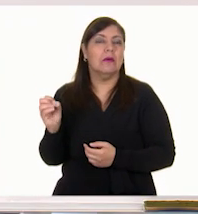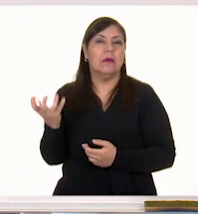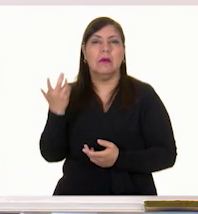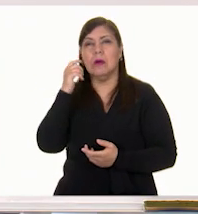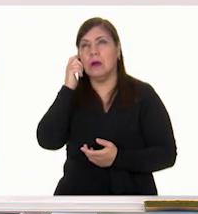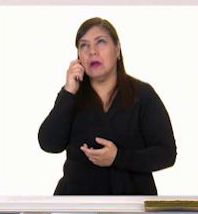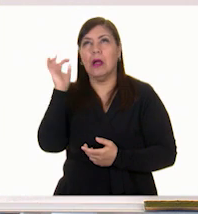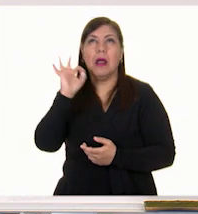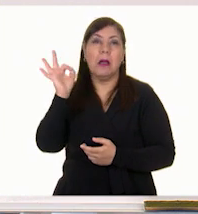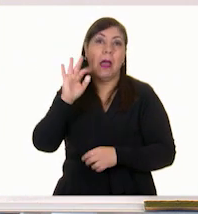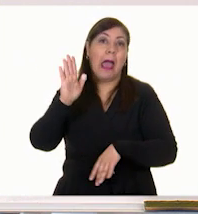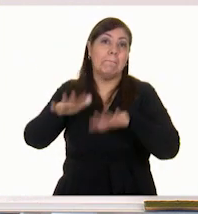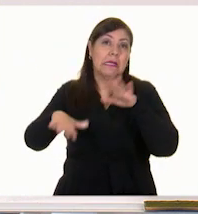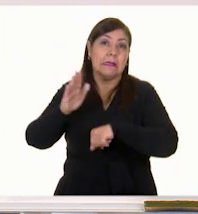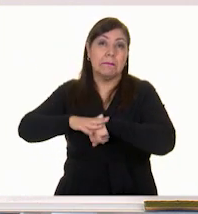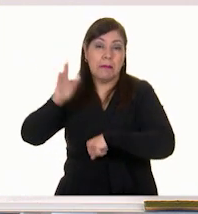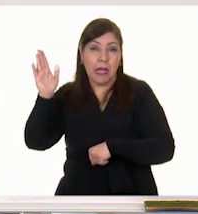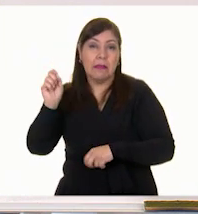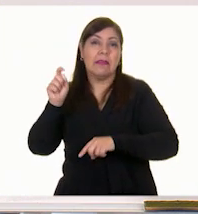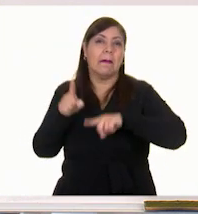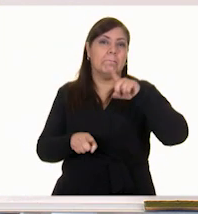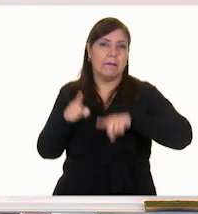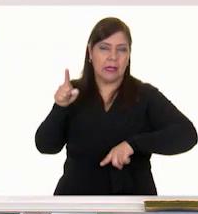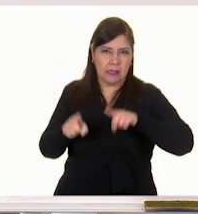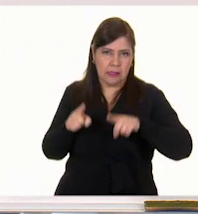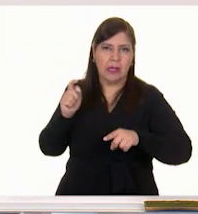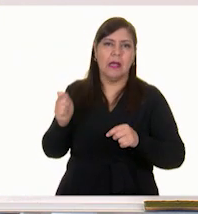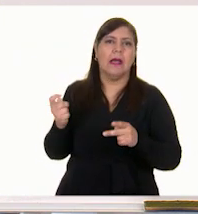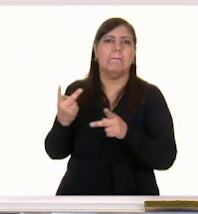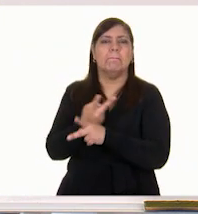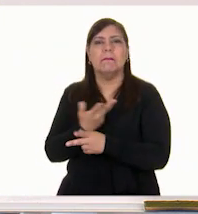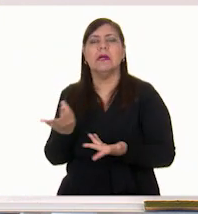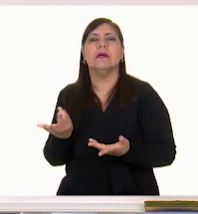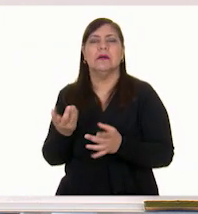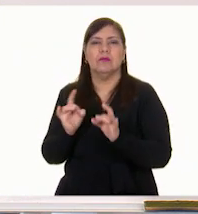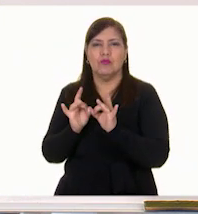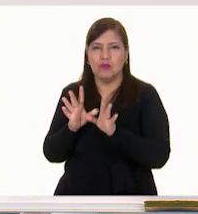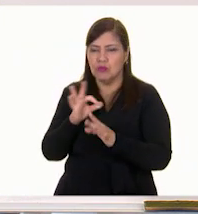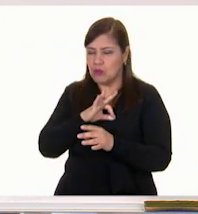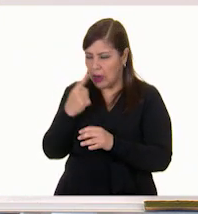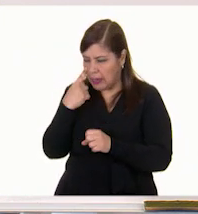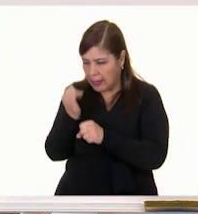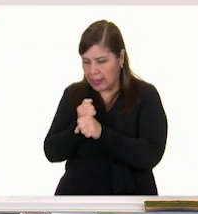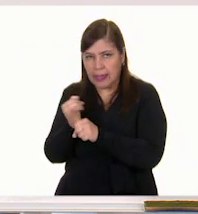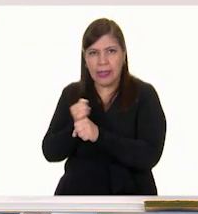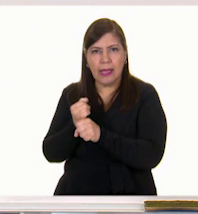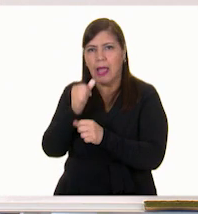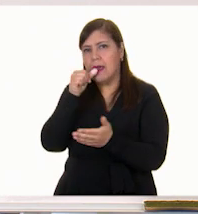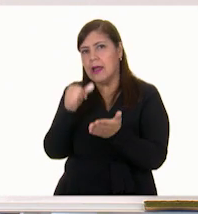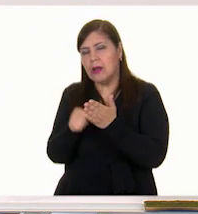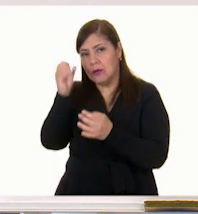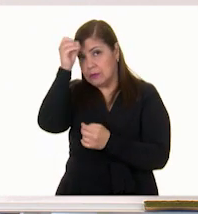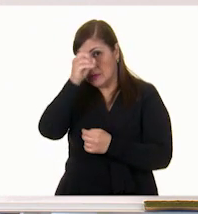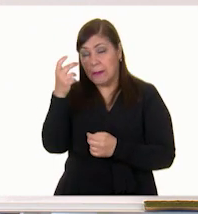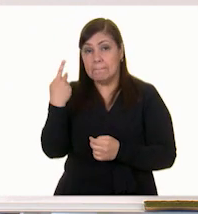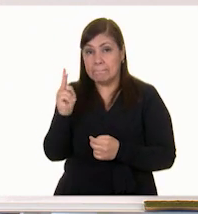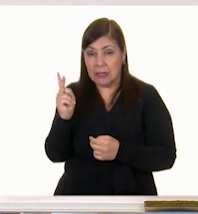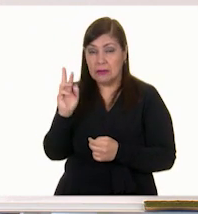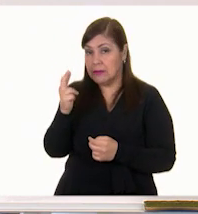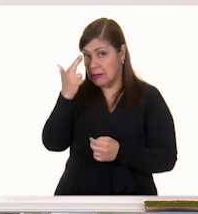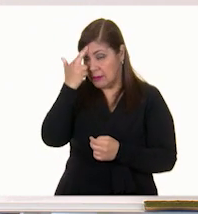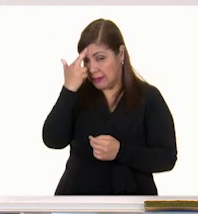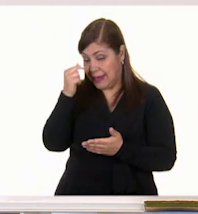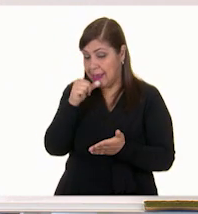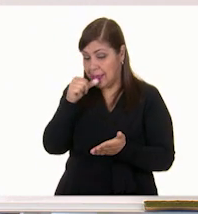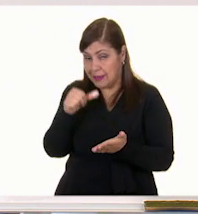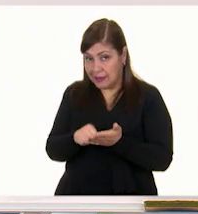lo mejor más, dependiendo del medio en el que se vaya a consultar las cartas de opinión. Pero recuerden, entre más cartas